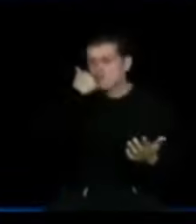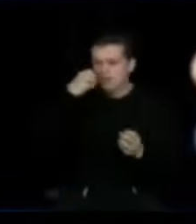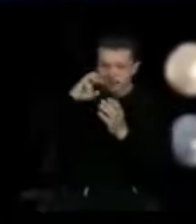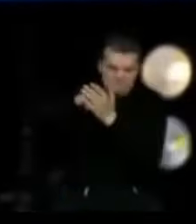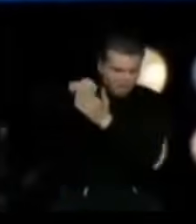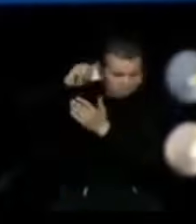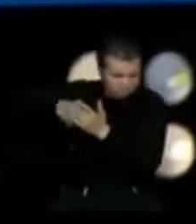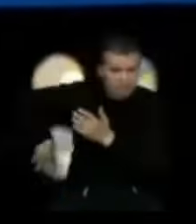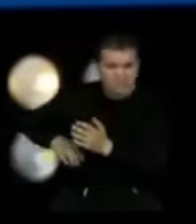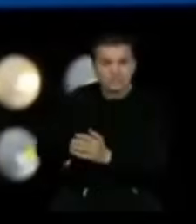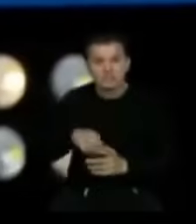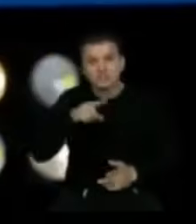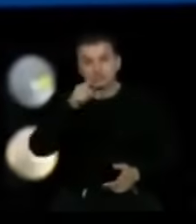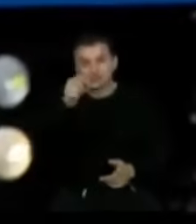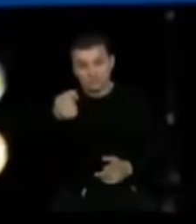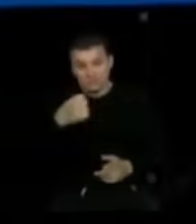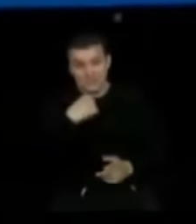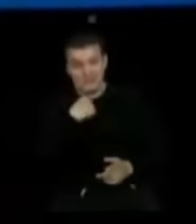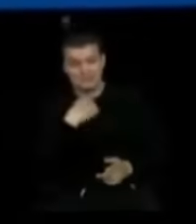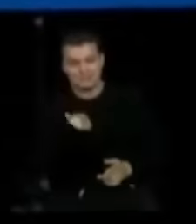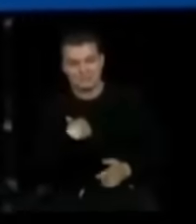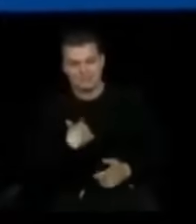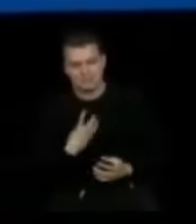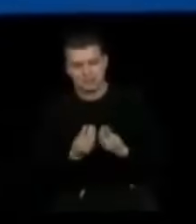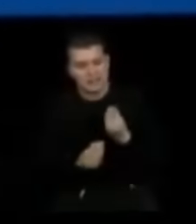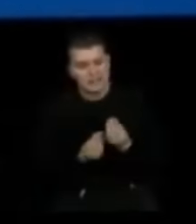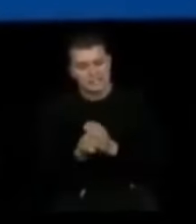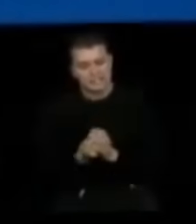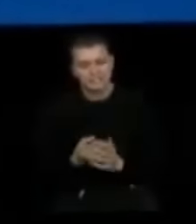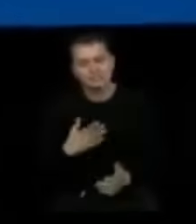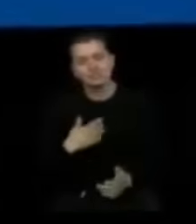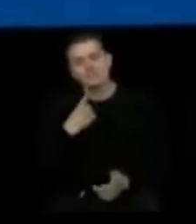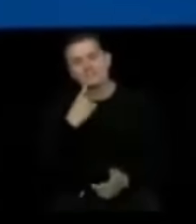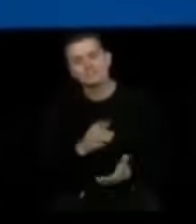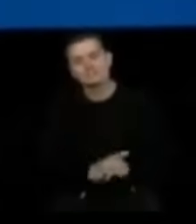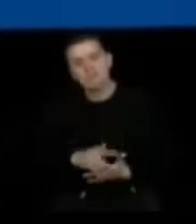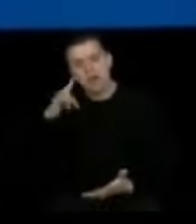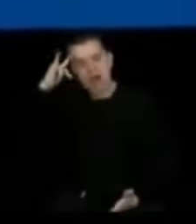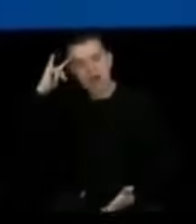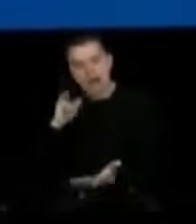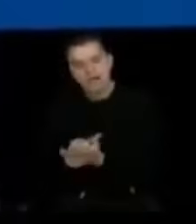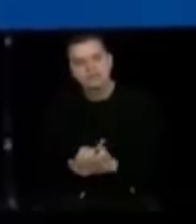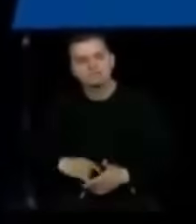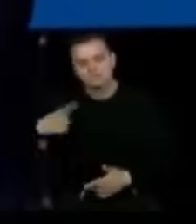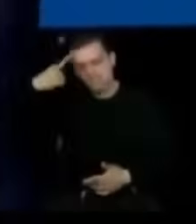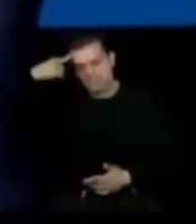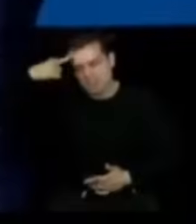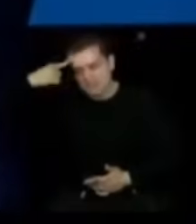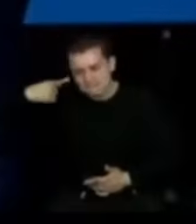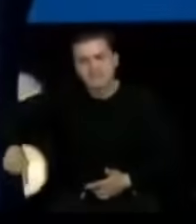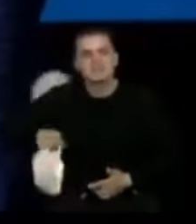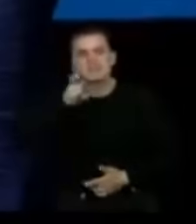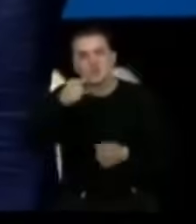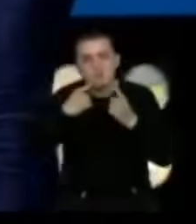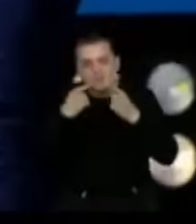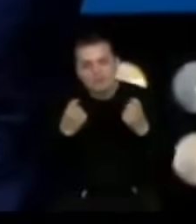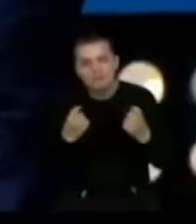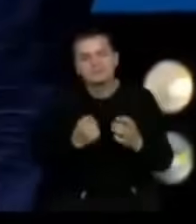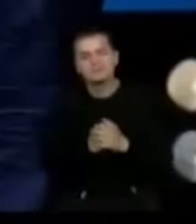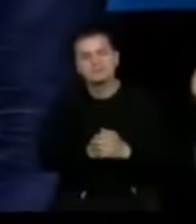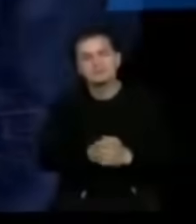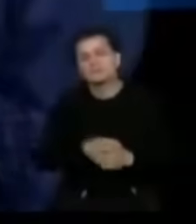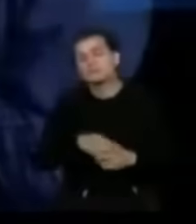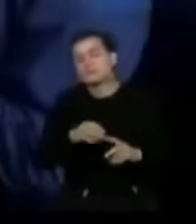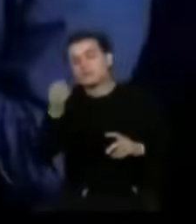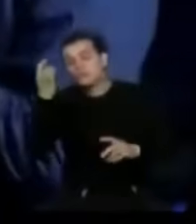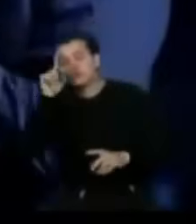Tú me dices, ¿qué tengo que hacer? Cree y arrepiéntete de tus pecados. Si